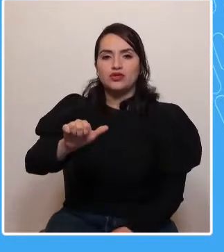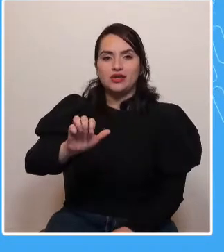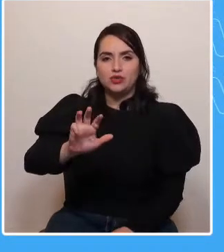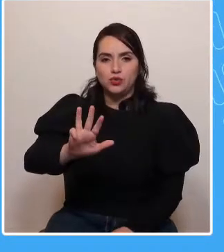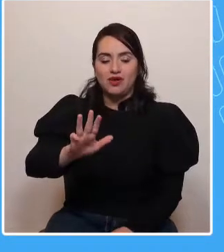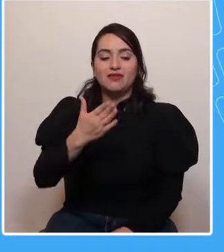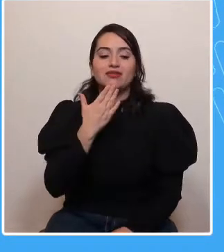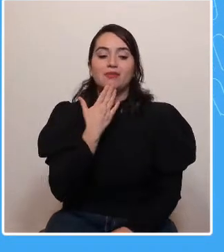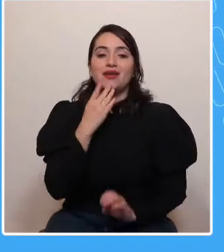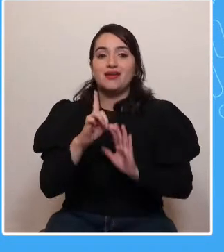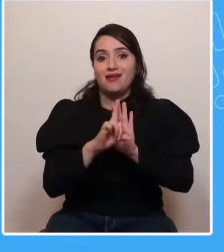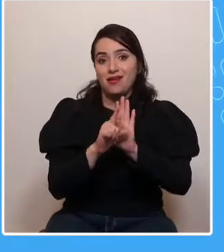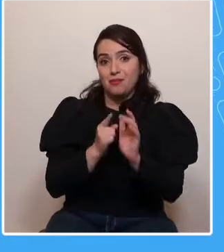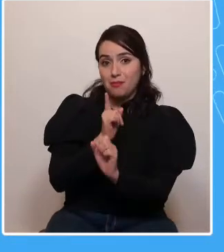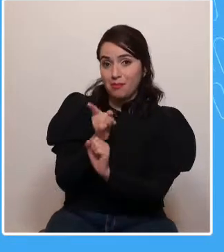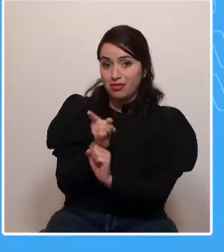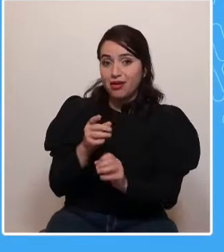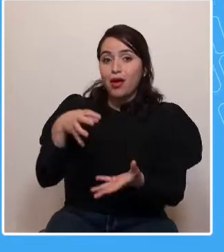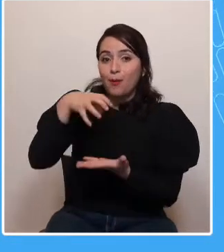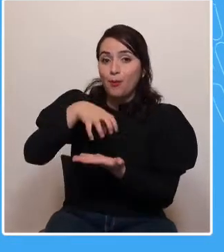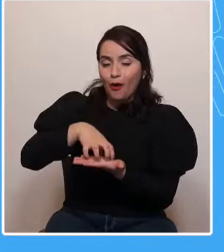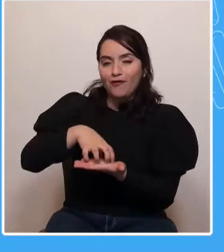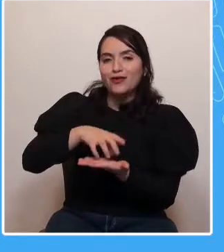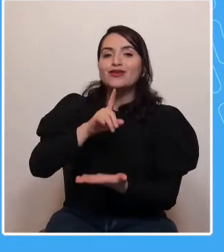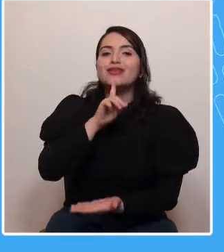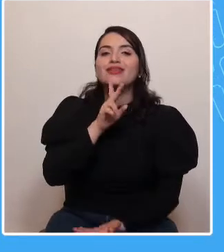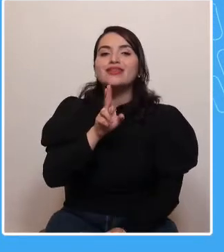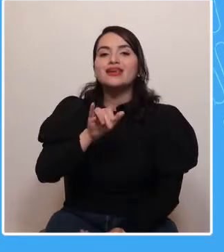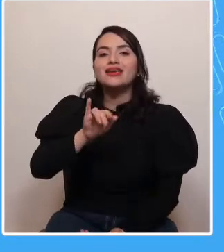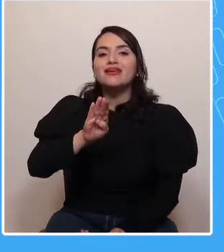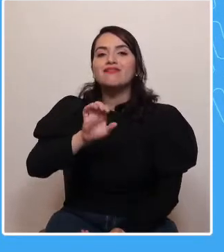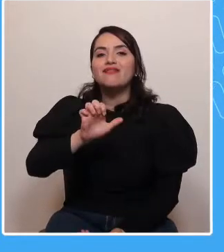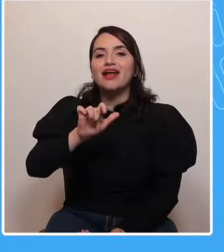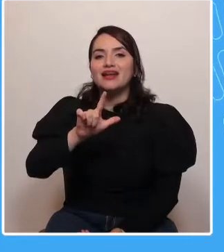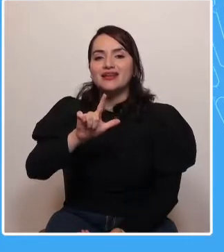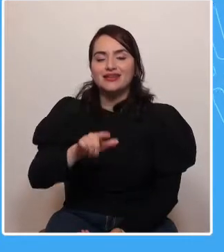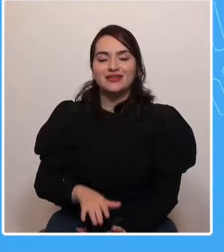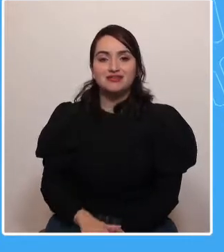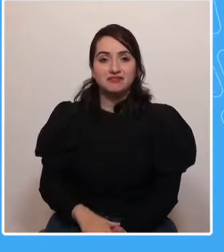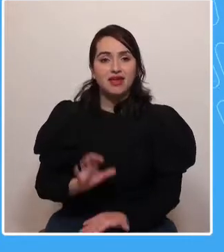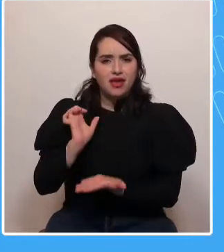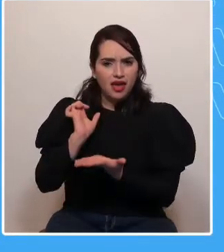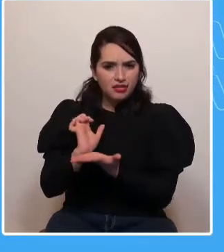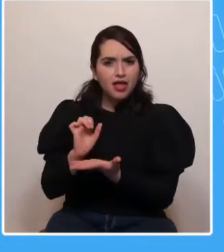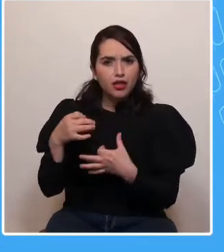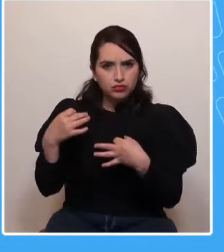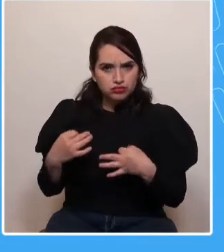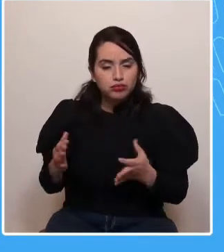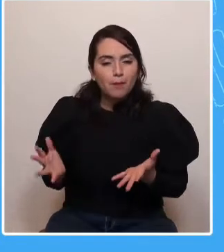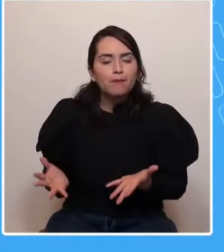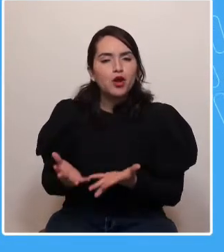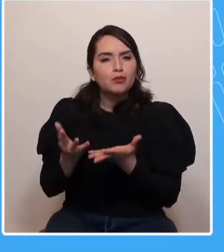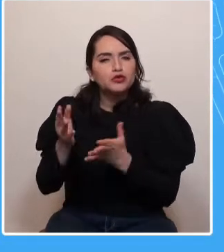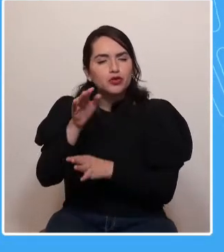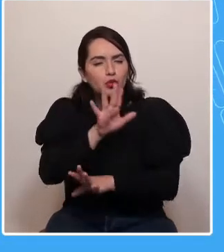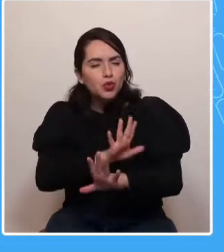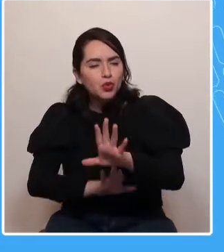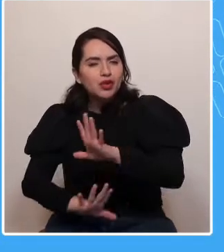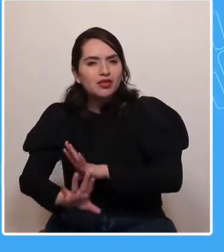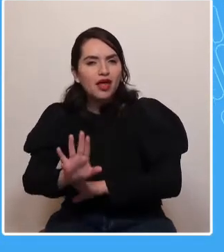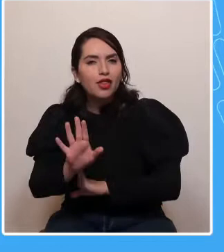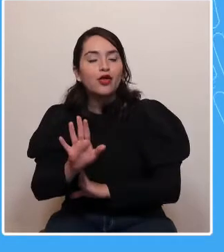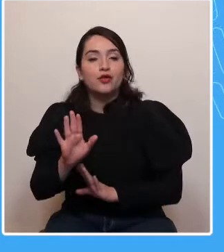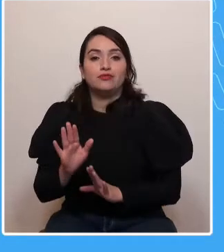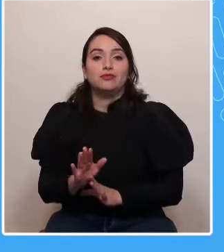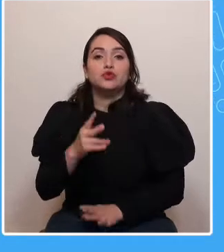ley que lo establece como pueblo tribal, para que el Estado asegure el ejercicio, desarrollo, promoción, conservación y protección